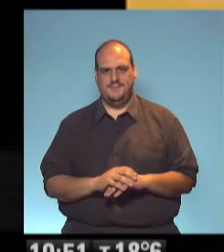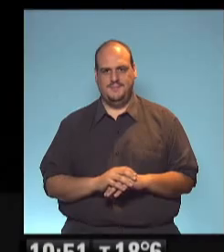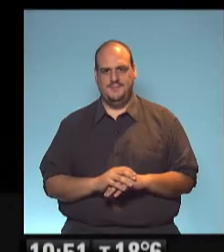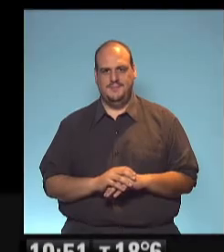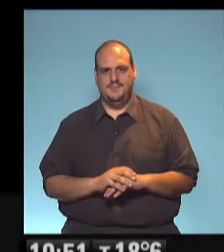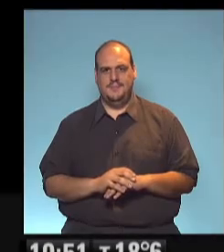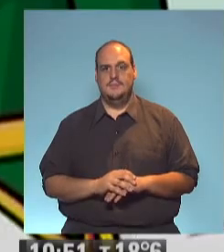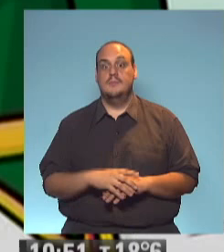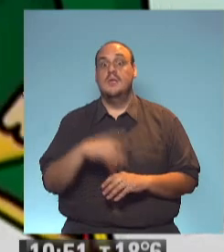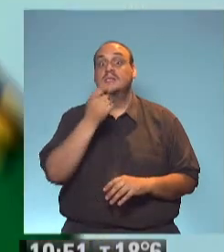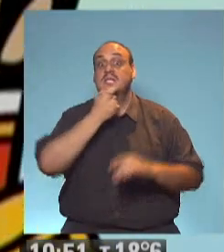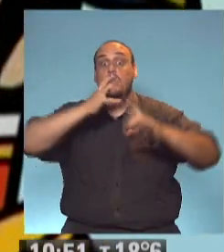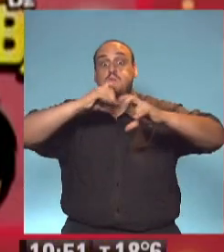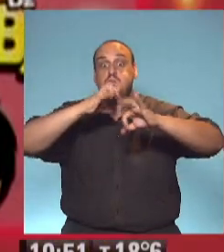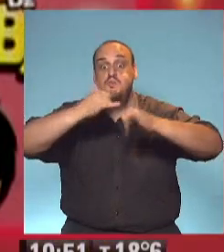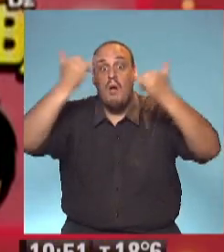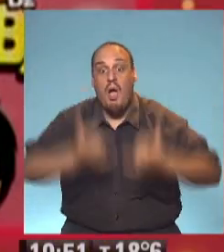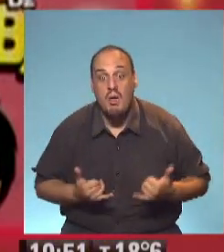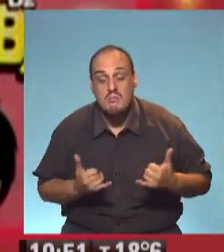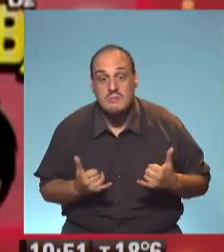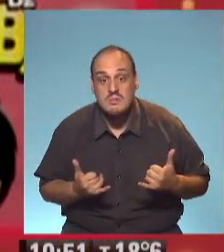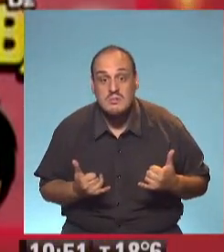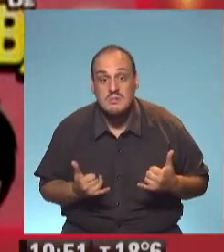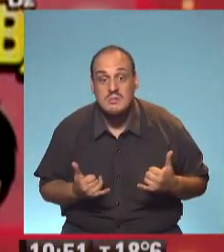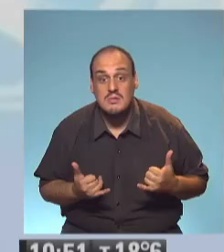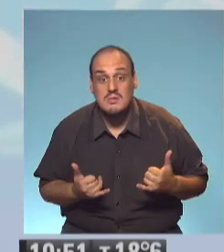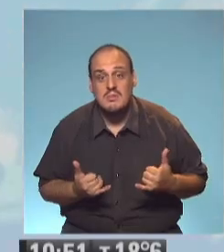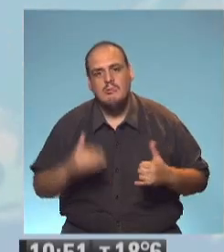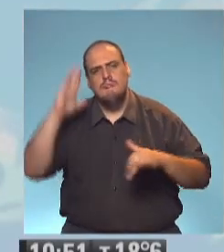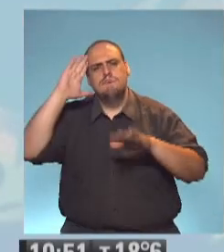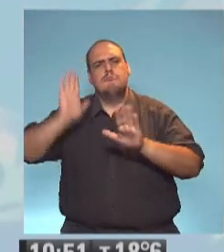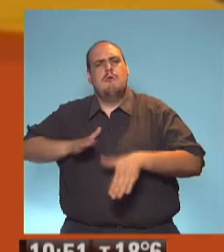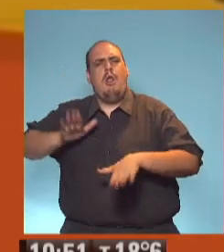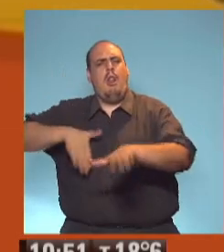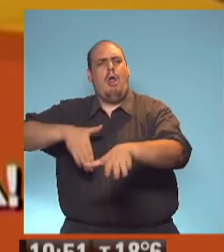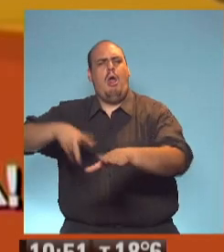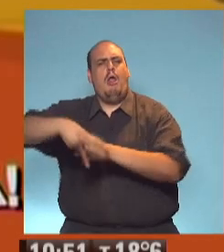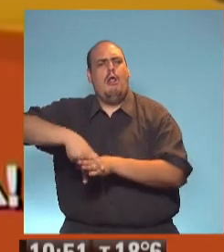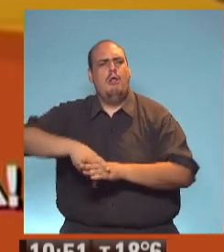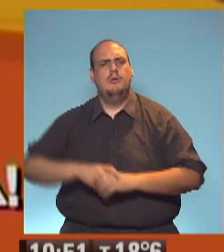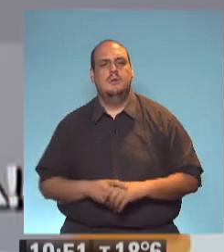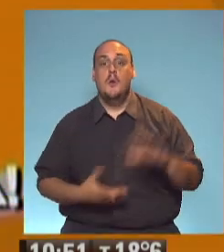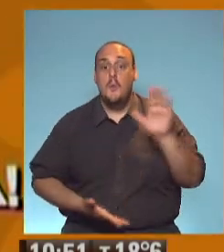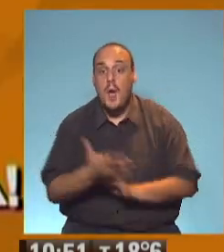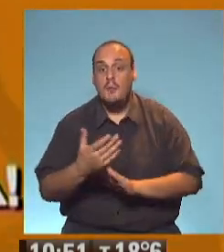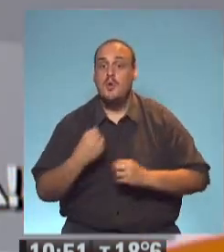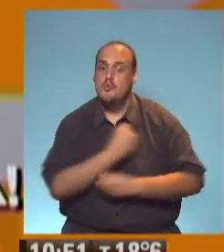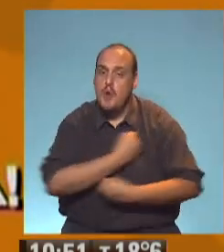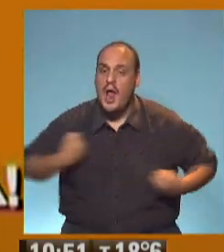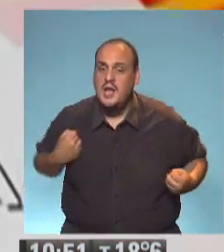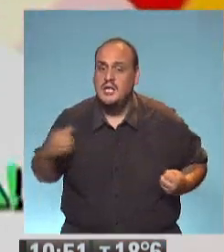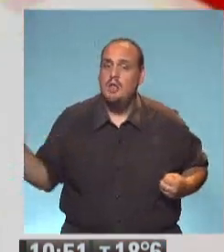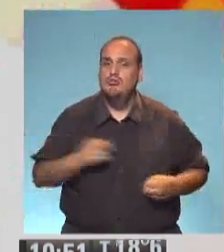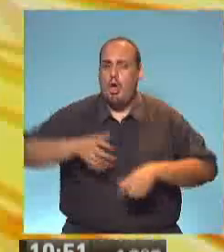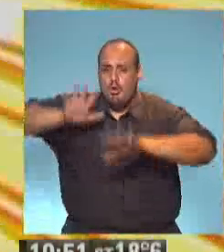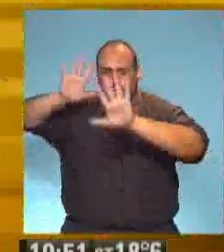Y si suena una trompeta, ¡a la carga, mis valientes! Vamos, valientes, todos a